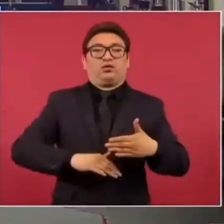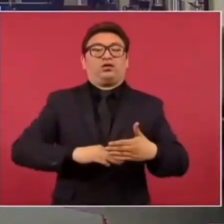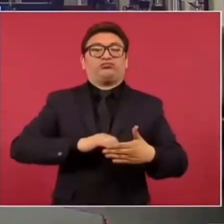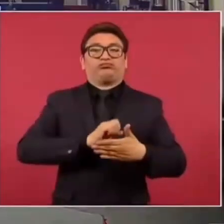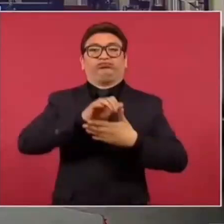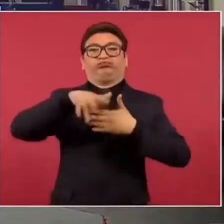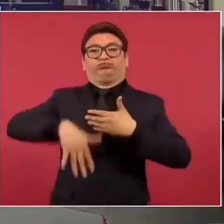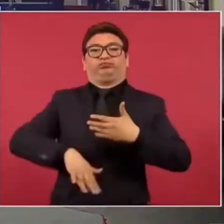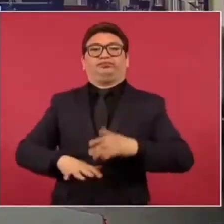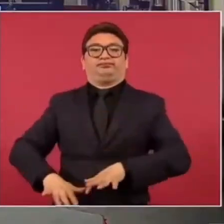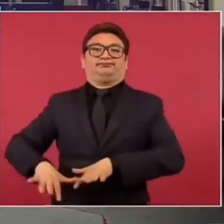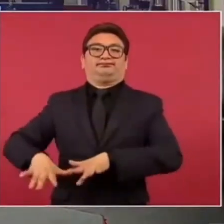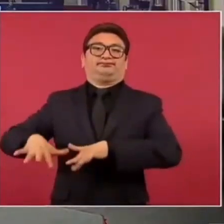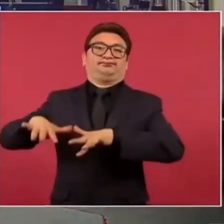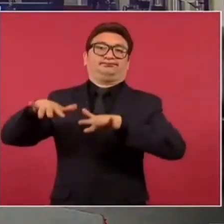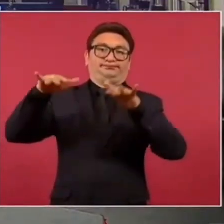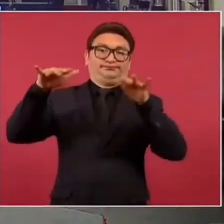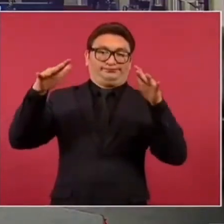inundan.